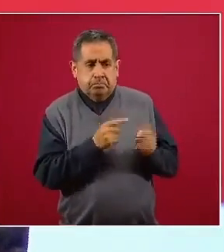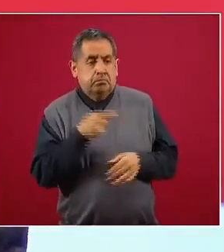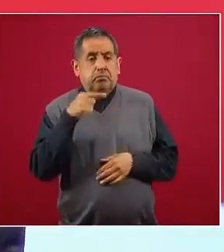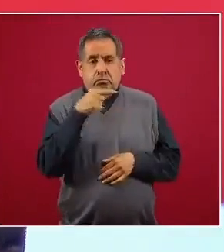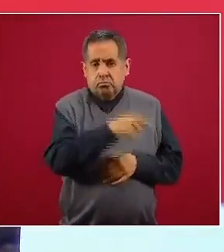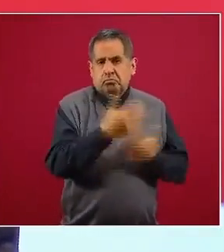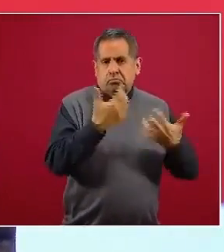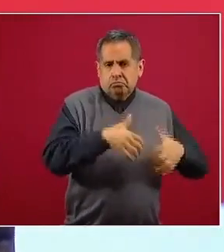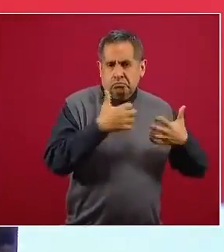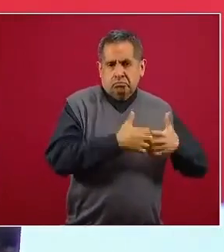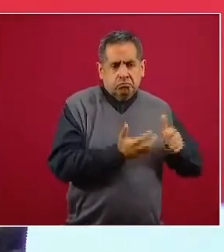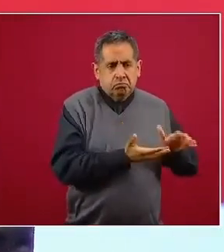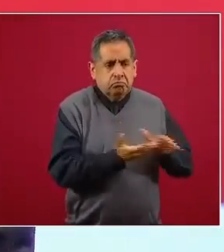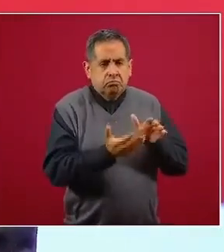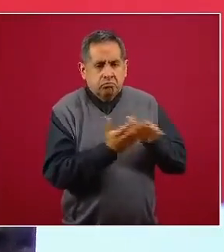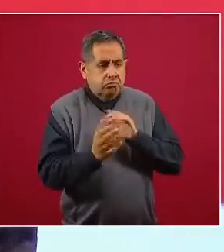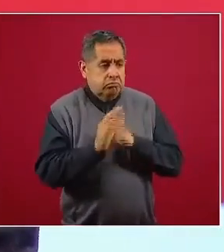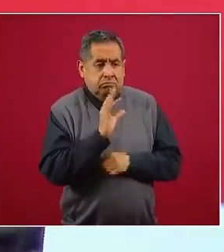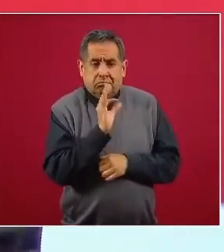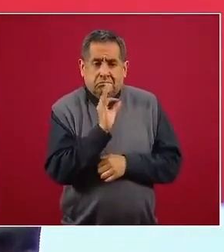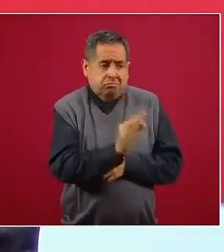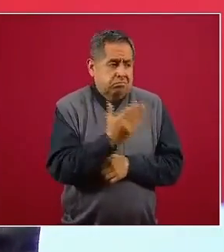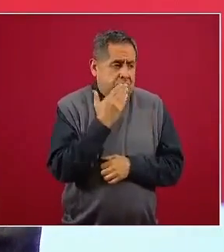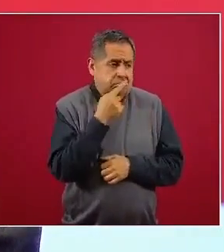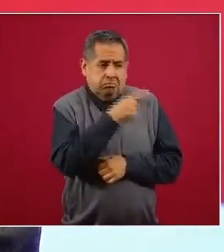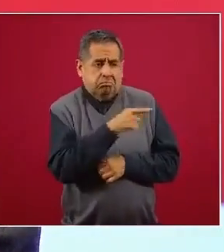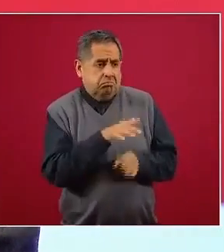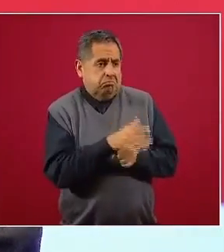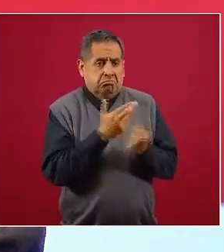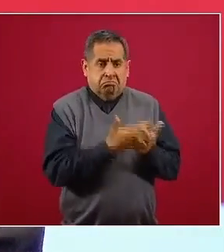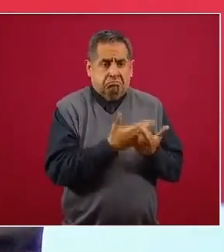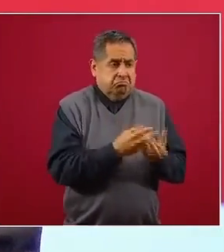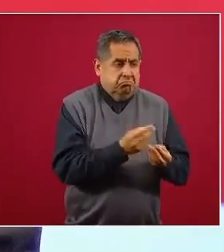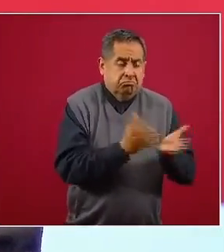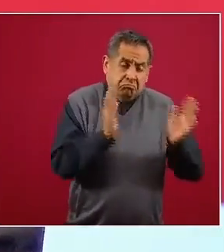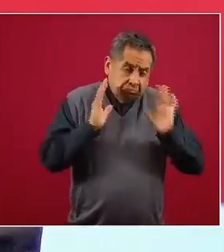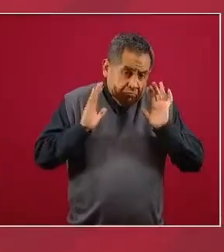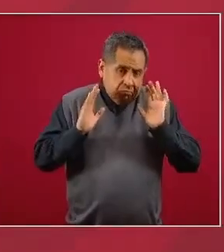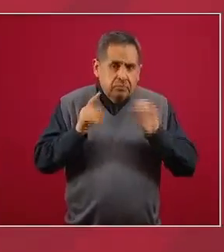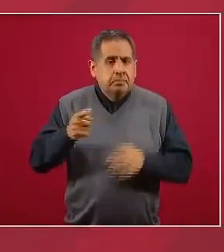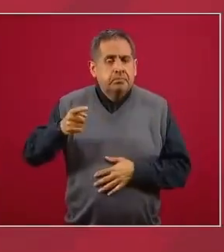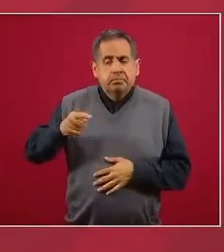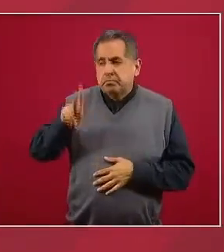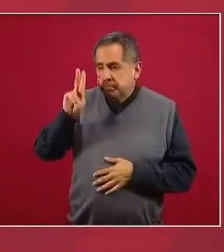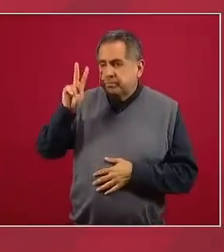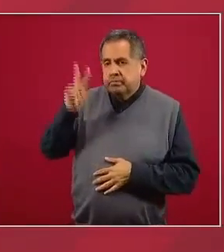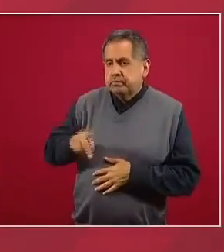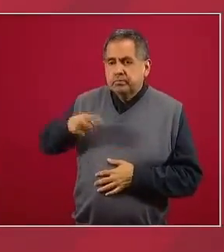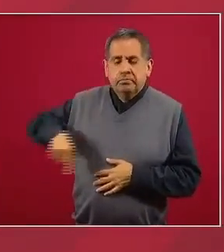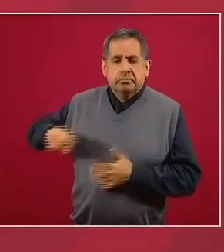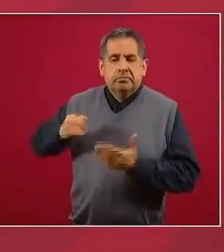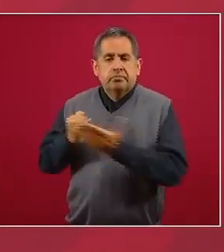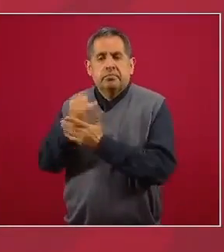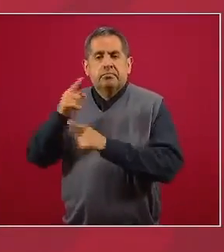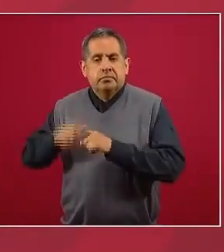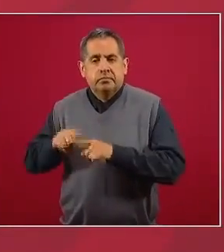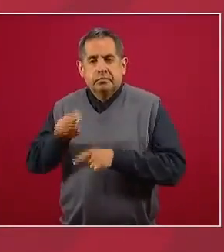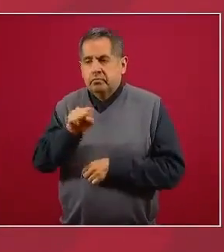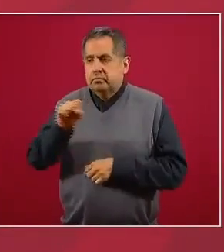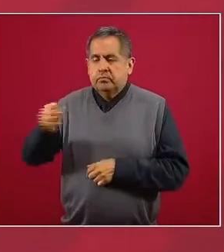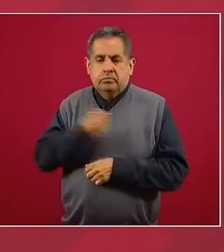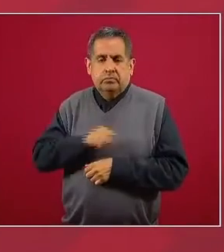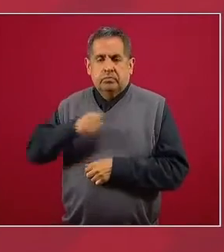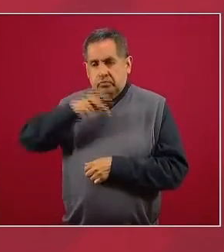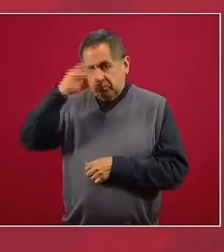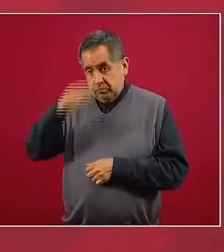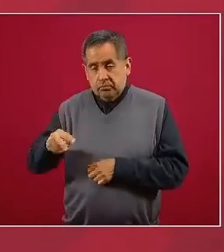planes de producción pueden ser magníficos y poder satisfacer la demanda, pero la demanda la determina la Secretaría de Salud de